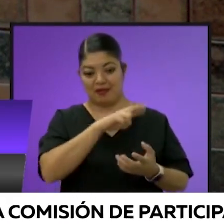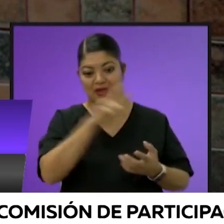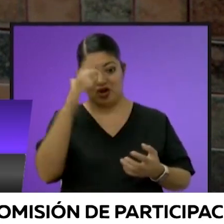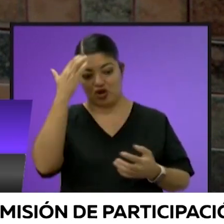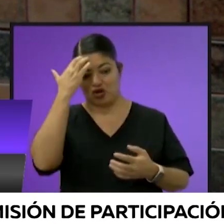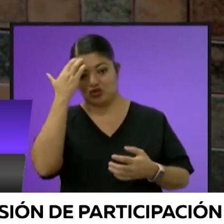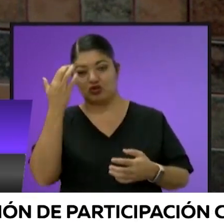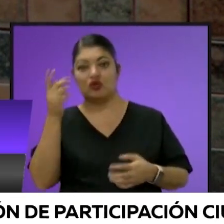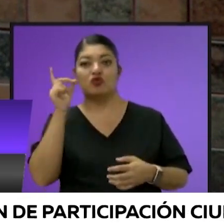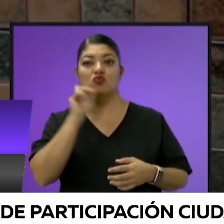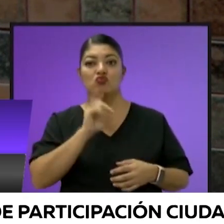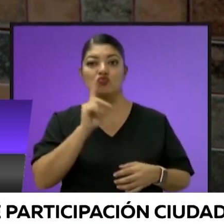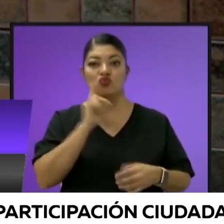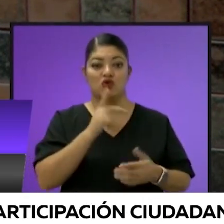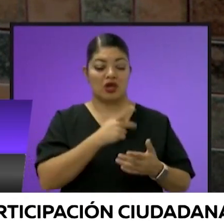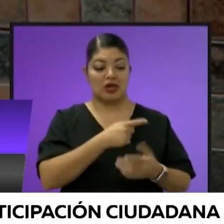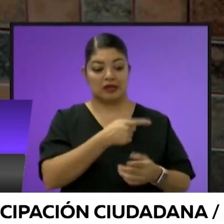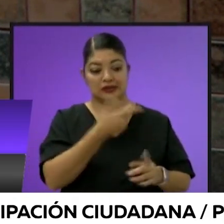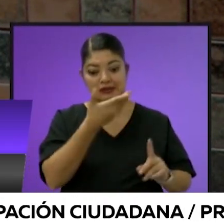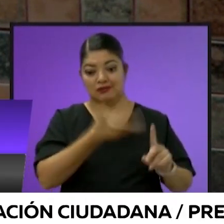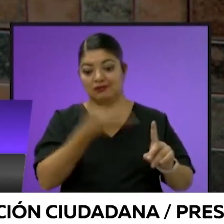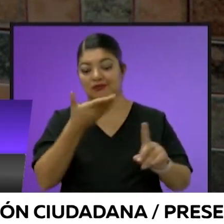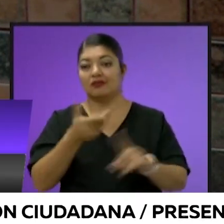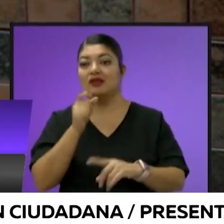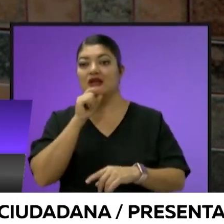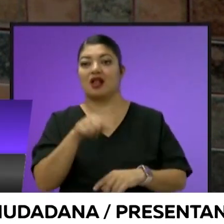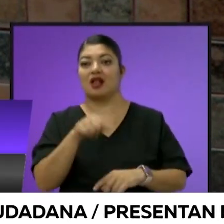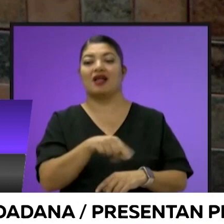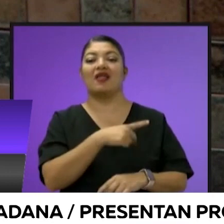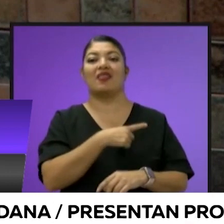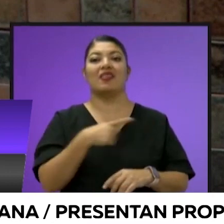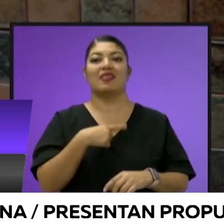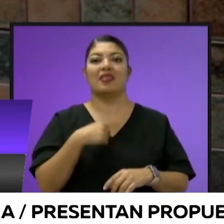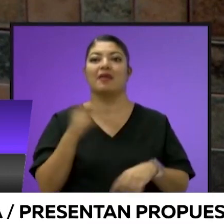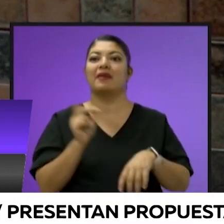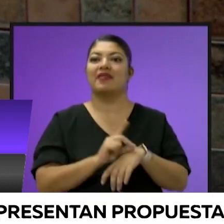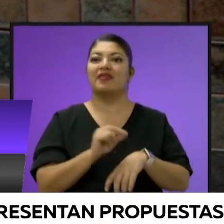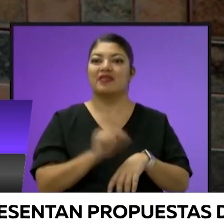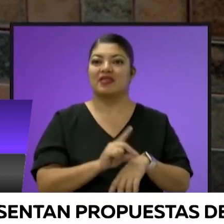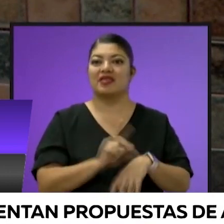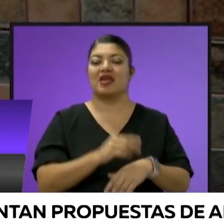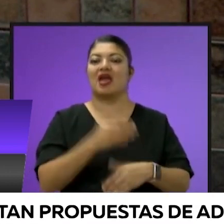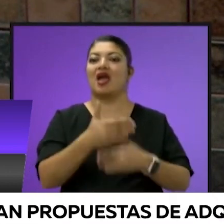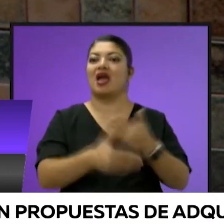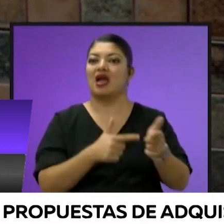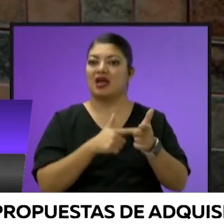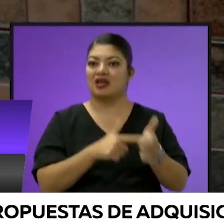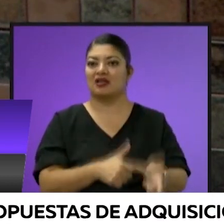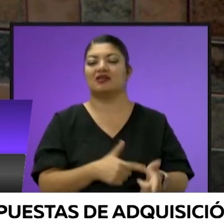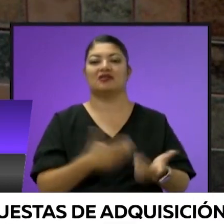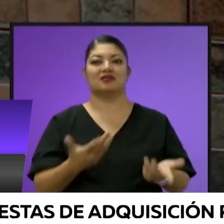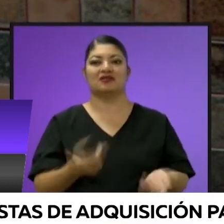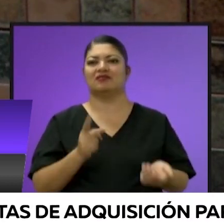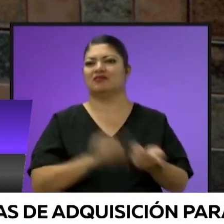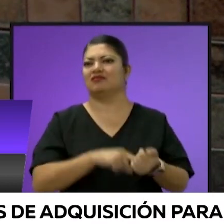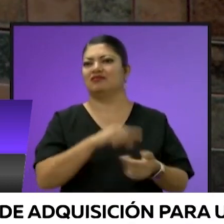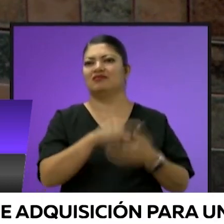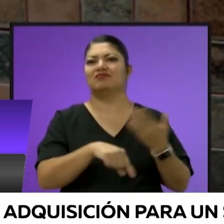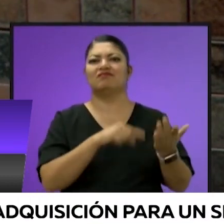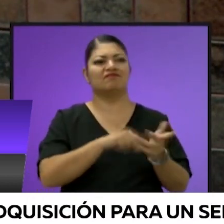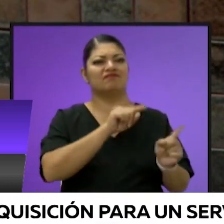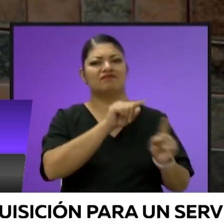mujeres de Jalisco, que sea una práctica cotidiana en todos los lugares donde